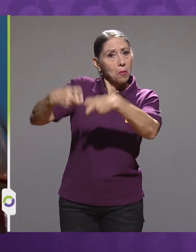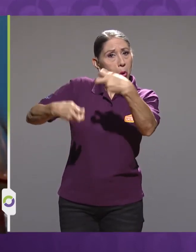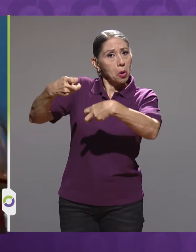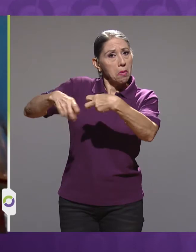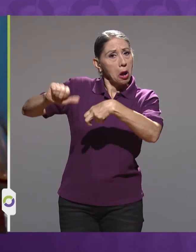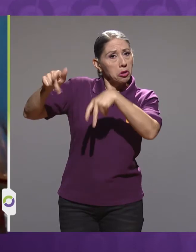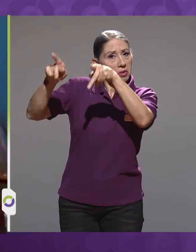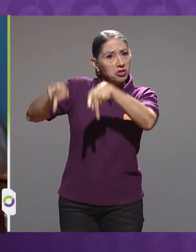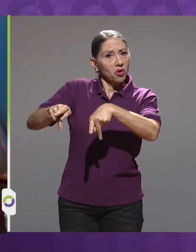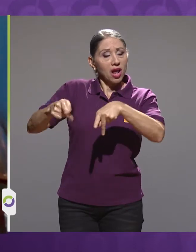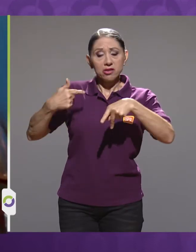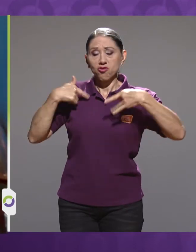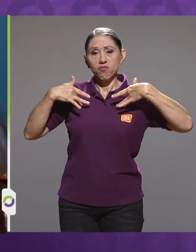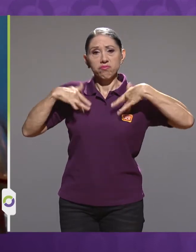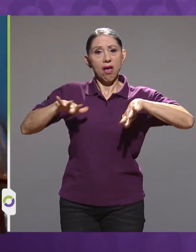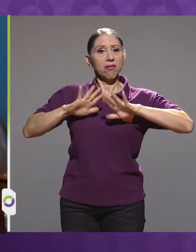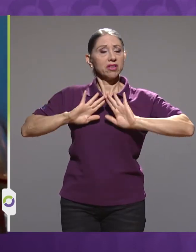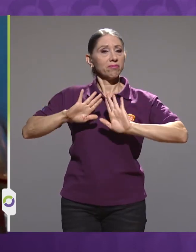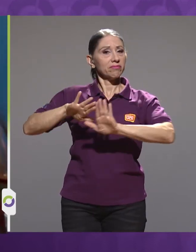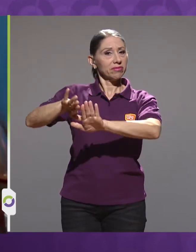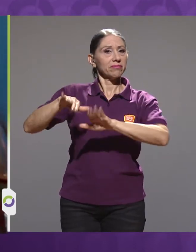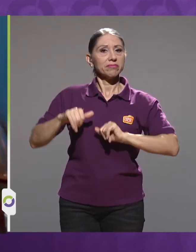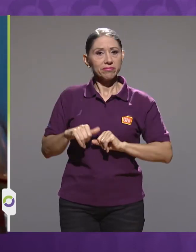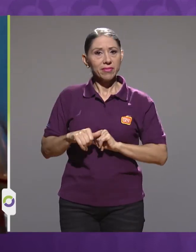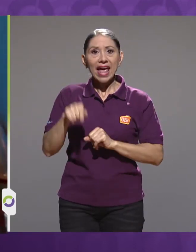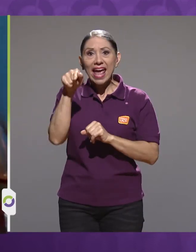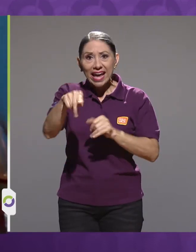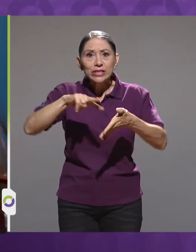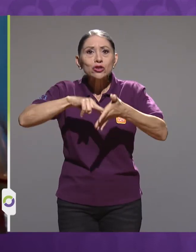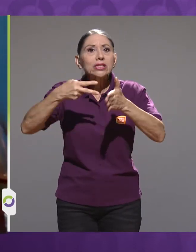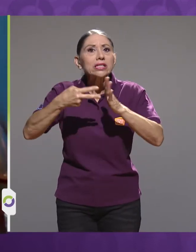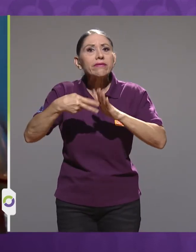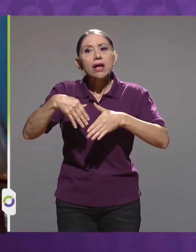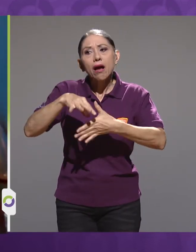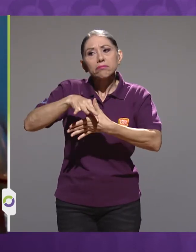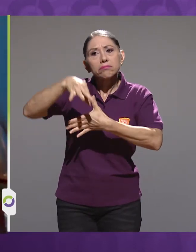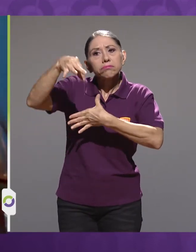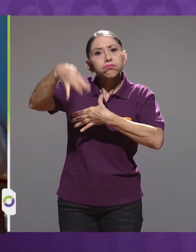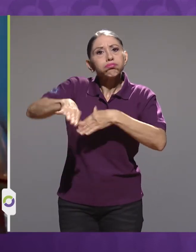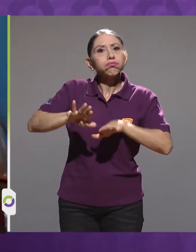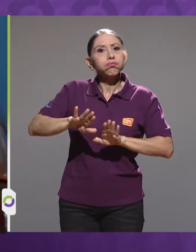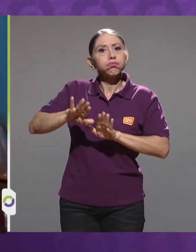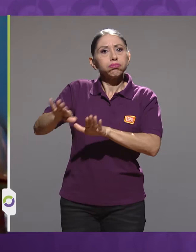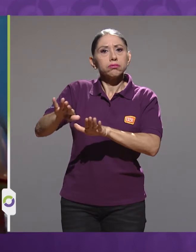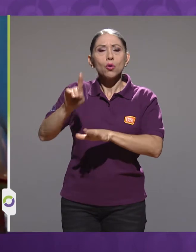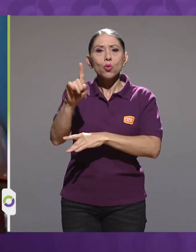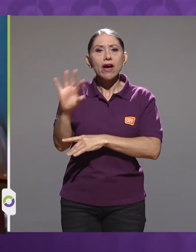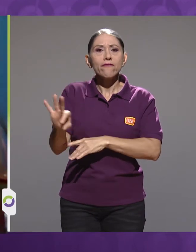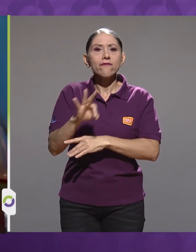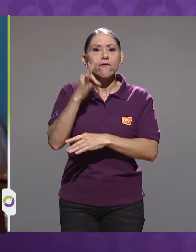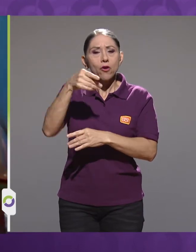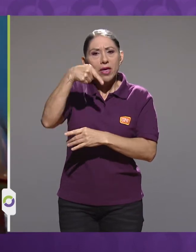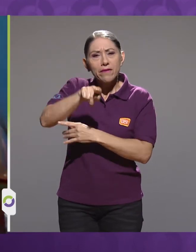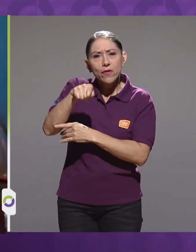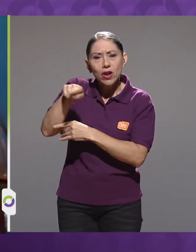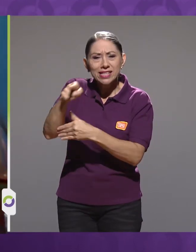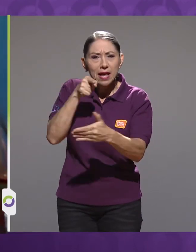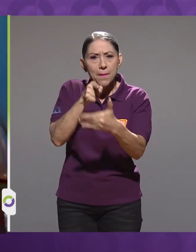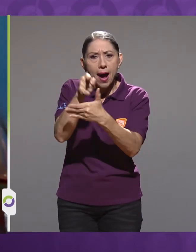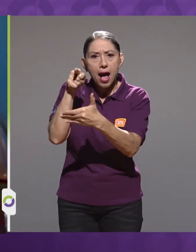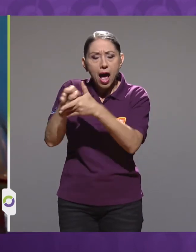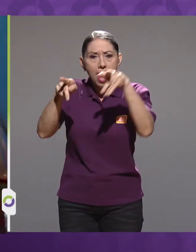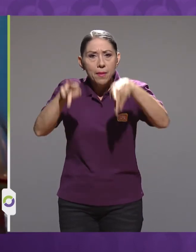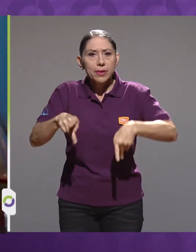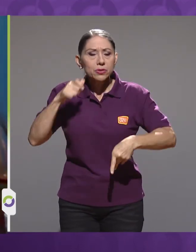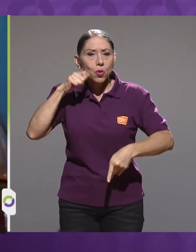asumir otra gente y yo me lo voy a quitar de encima. Eso a todas luces es abandono y es una forma de violencia